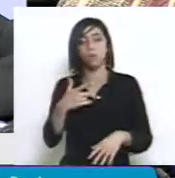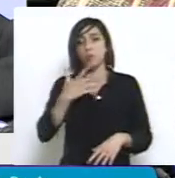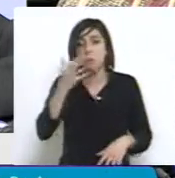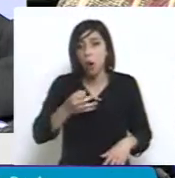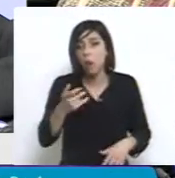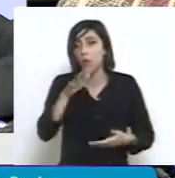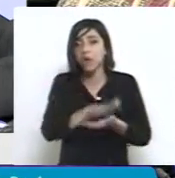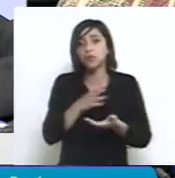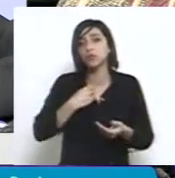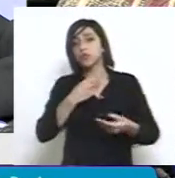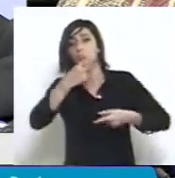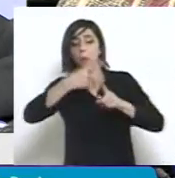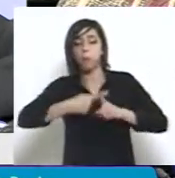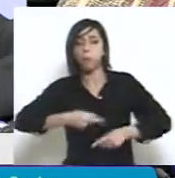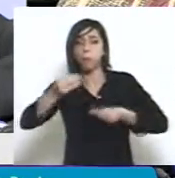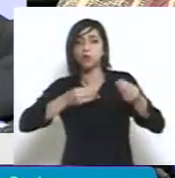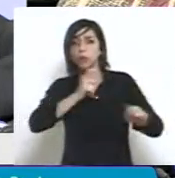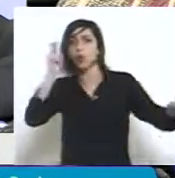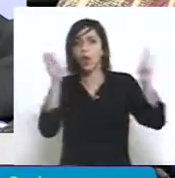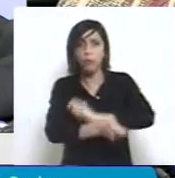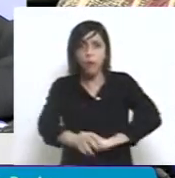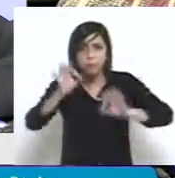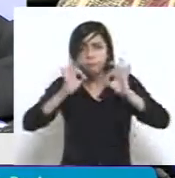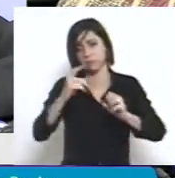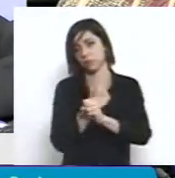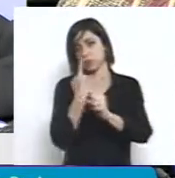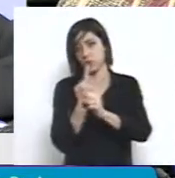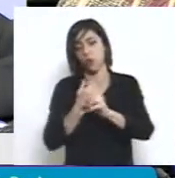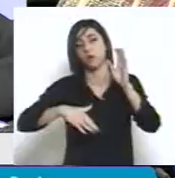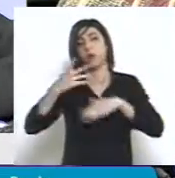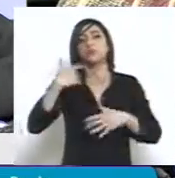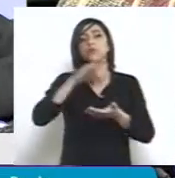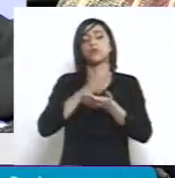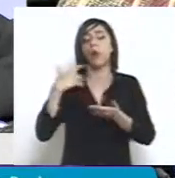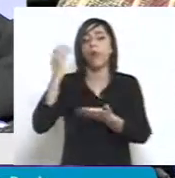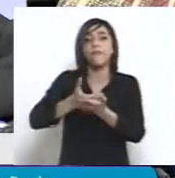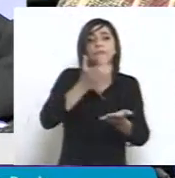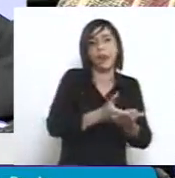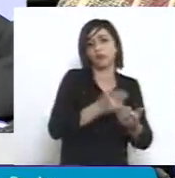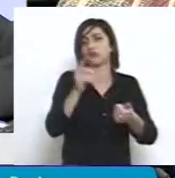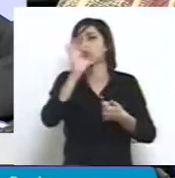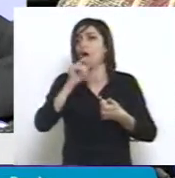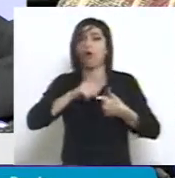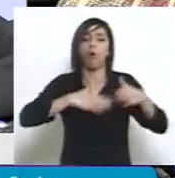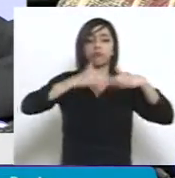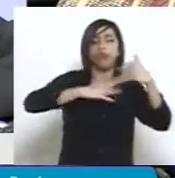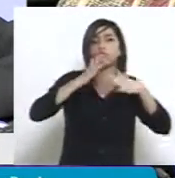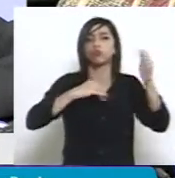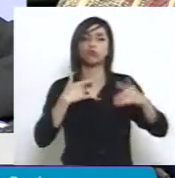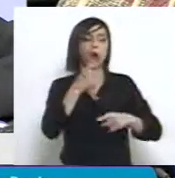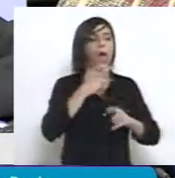de reasignar partidas, sobre todo de inversión de capital, frente a la desaceleración de una obra o priorizar